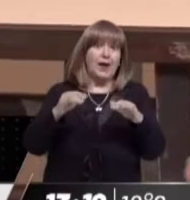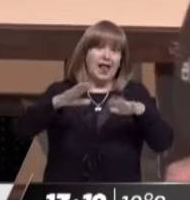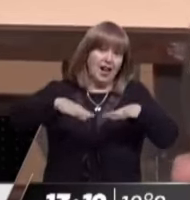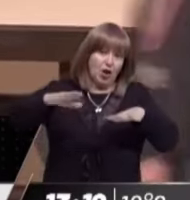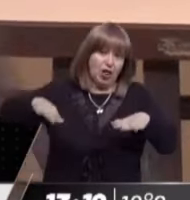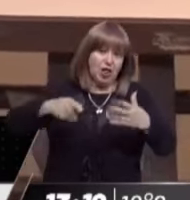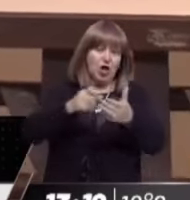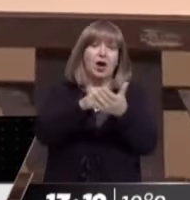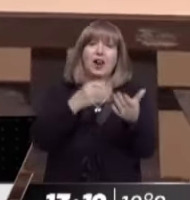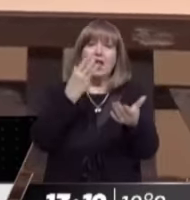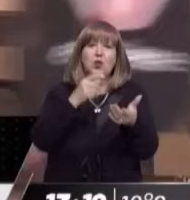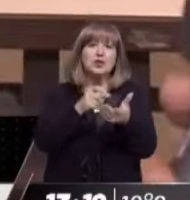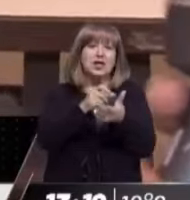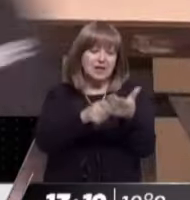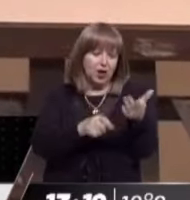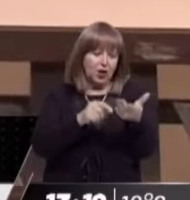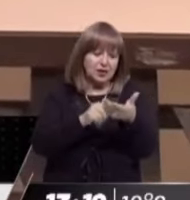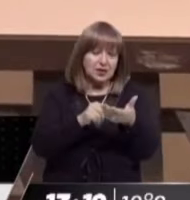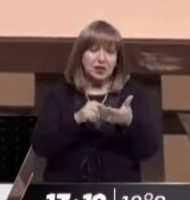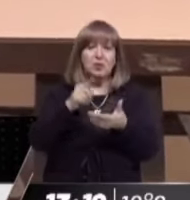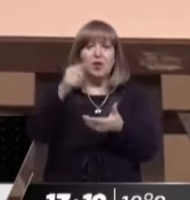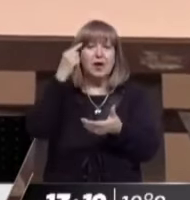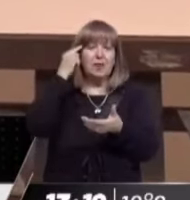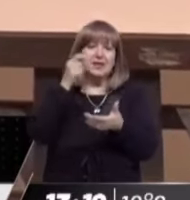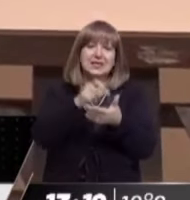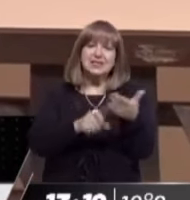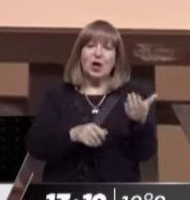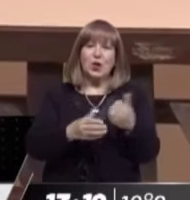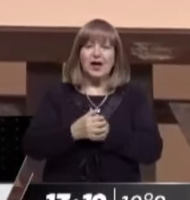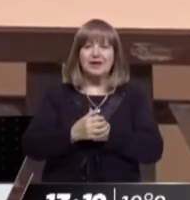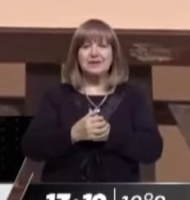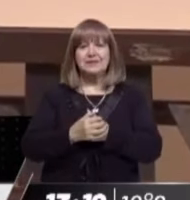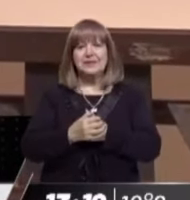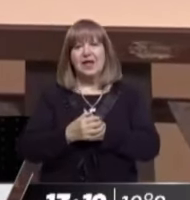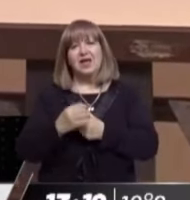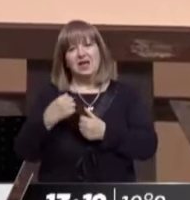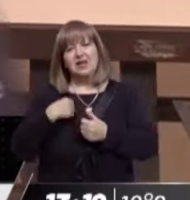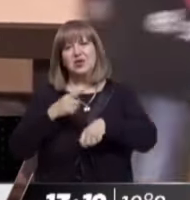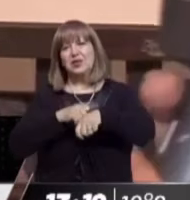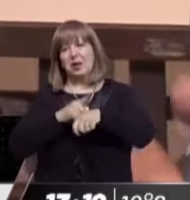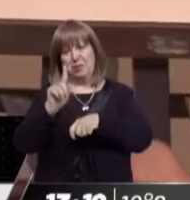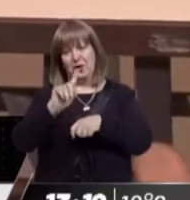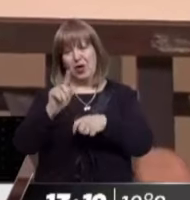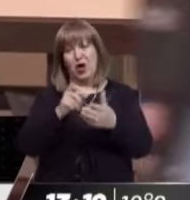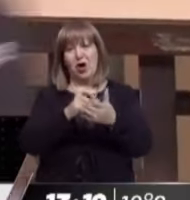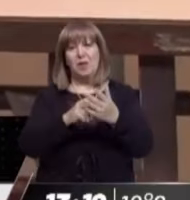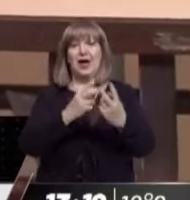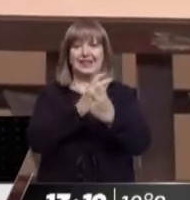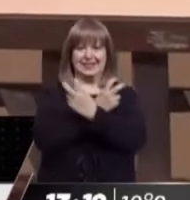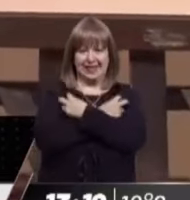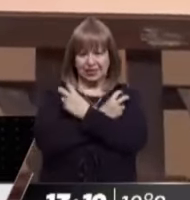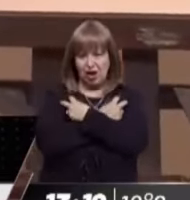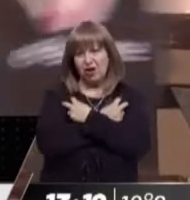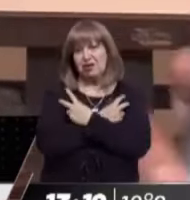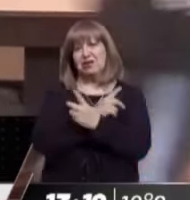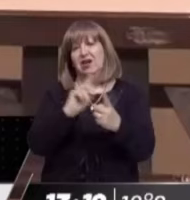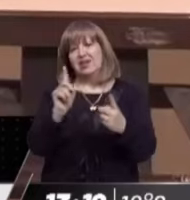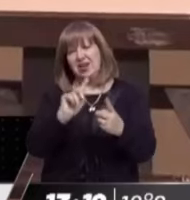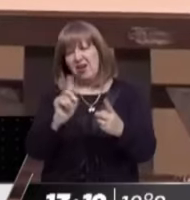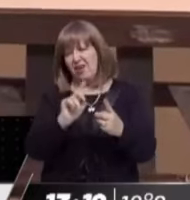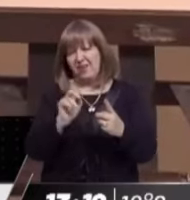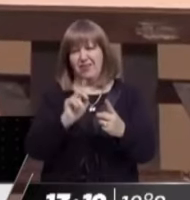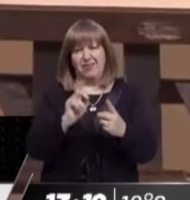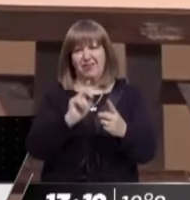celular mucho tiempo en el día. Sí. ¿Y vos qué pensás? Y no tanto. ¿Andar en TikTok y todo eso?